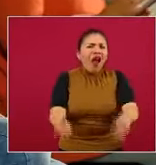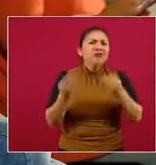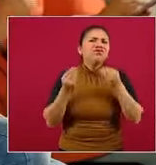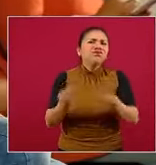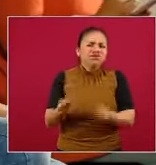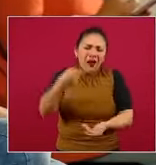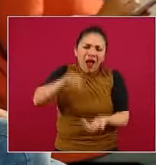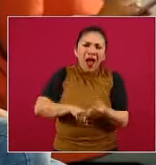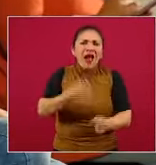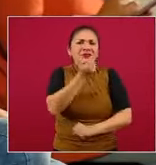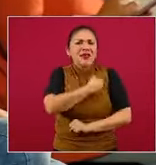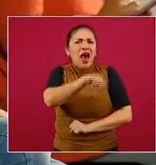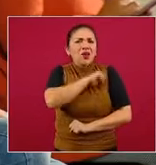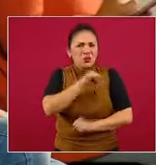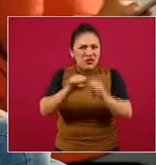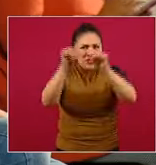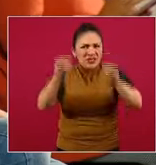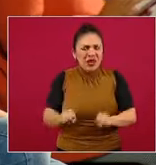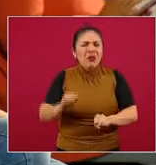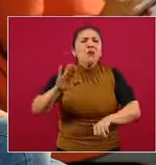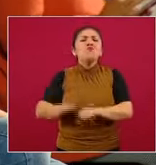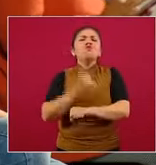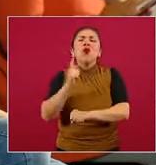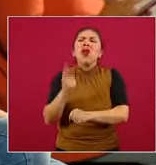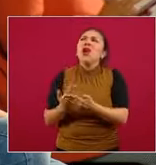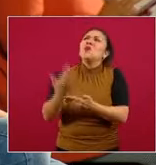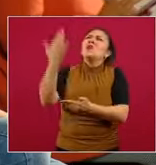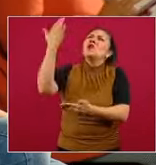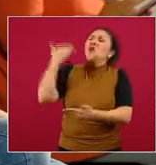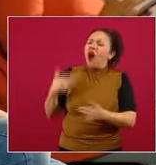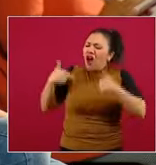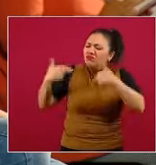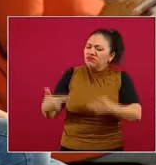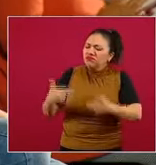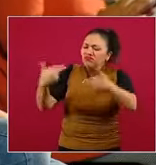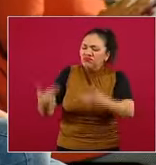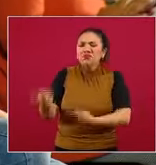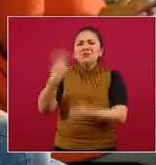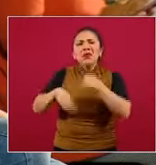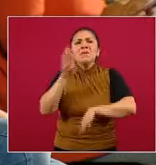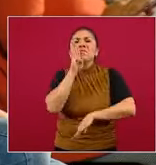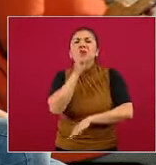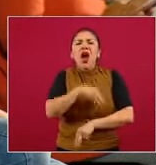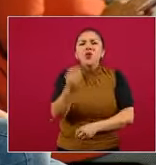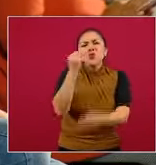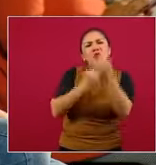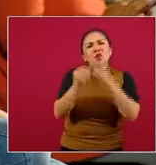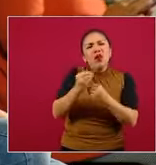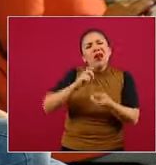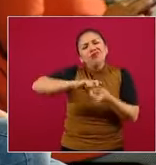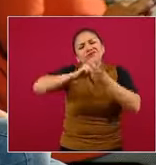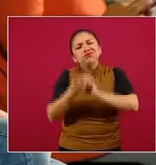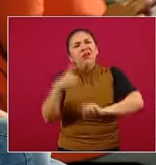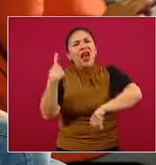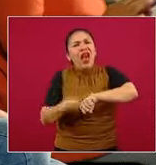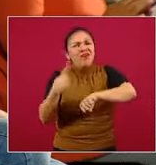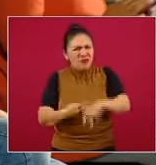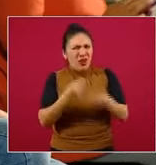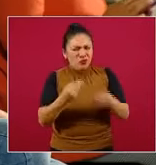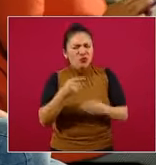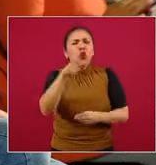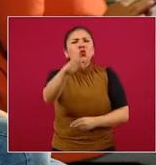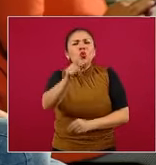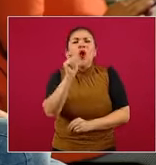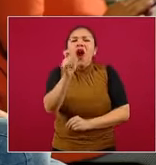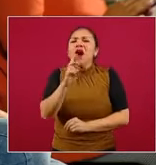heredadas, de la mala cultura de alimentación que tenemos, que nos generan pues otro tipo de enfermedades a los mexicanos, concretamente, ¿qué le